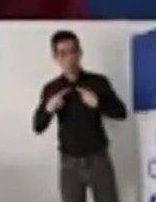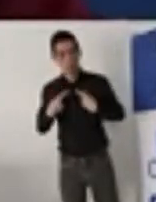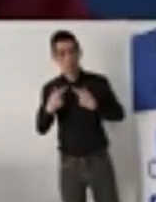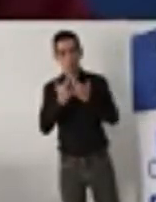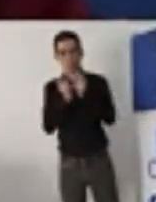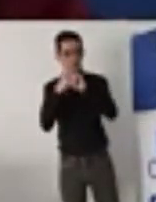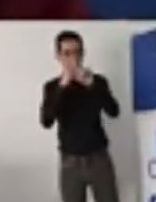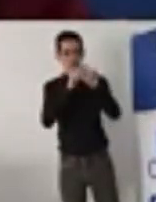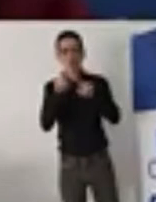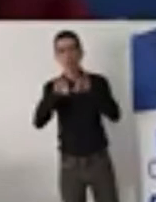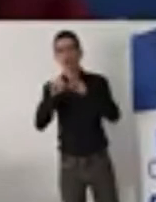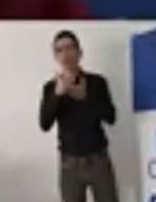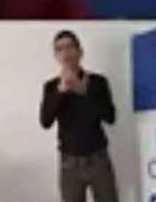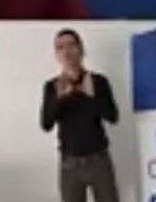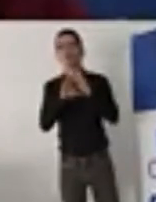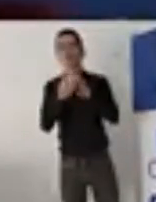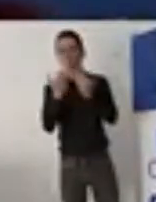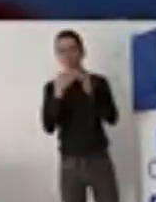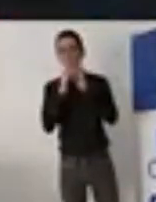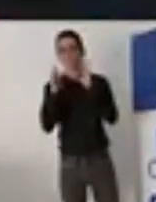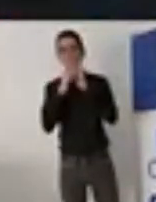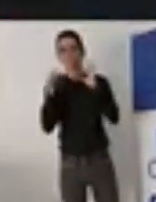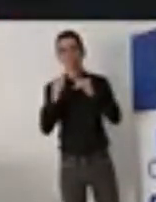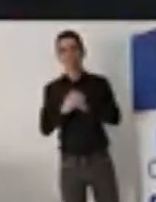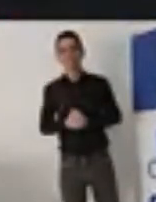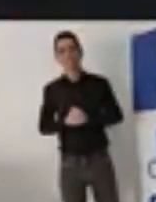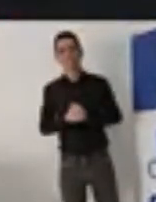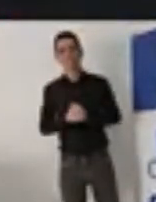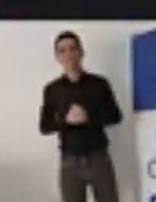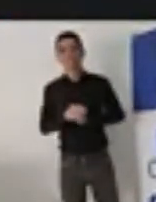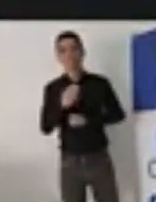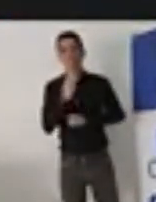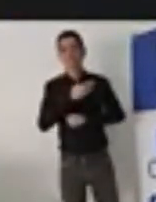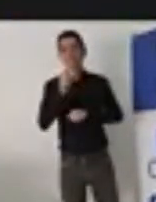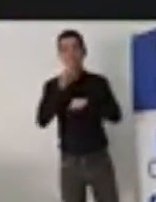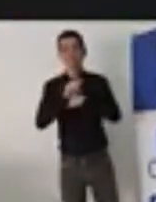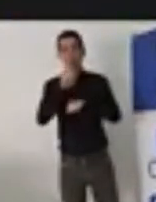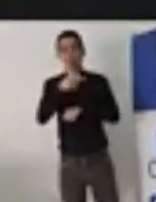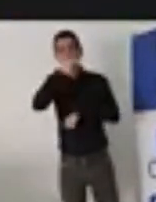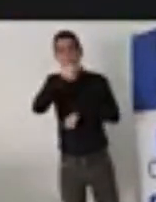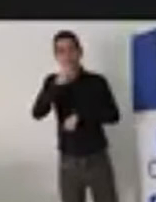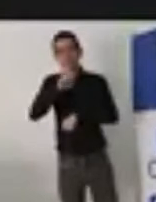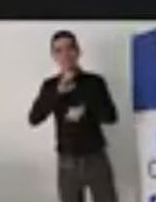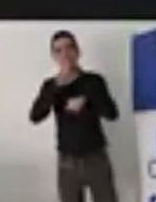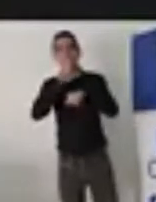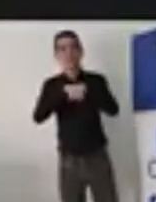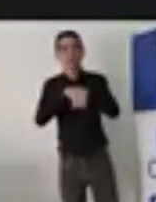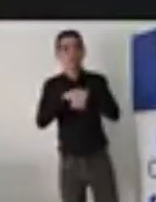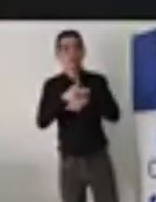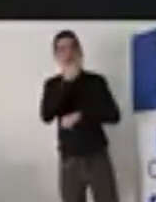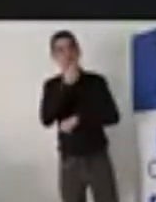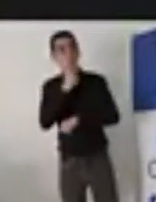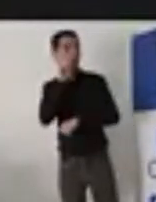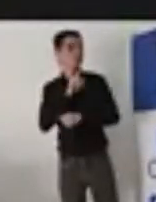Bueno, muy buenos días. Un saludo muy especial para ti, por supuesto, para todos los jóvenes, las jóvenes, la ciudadanía que nos acompaña,